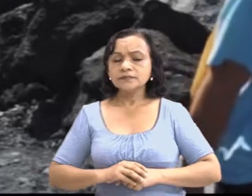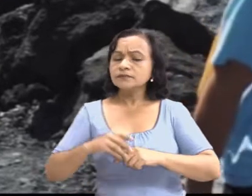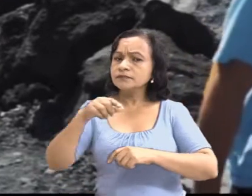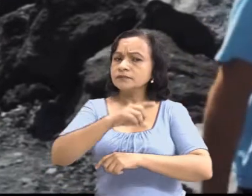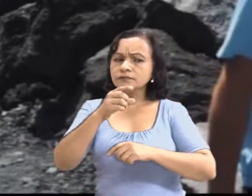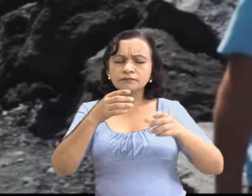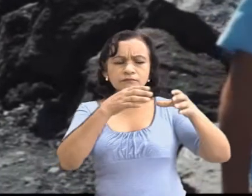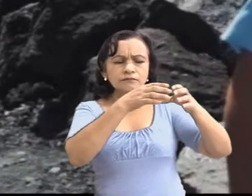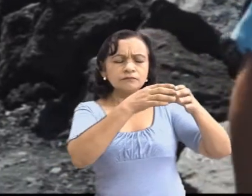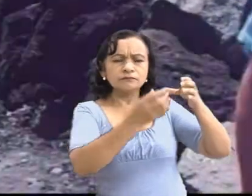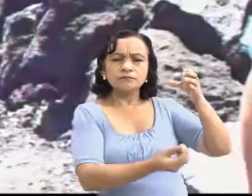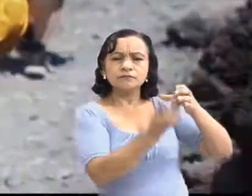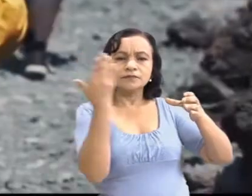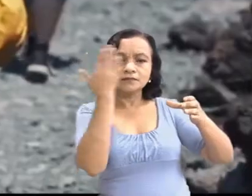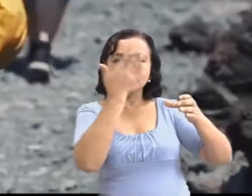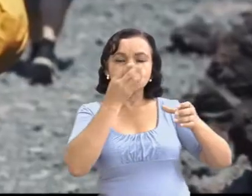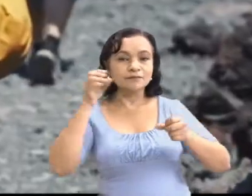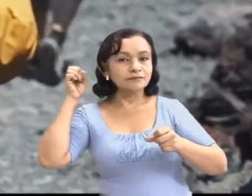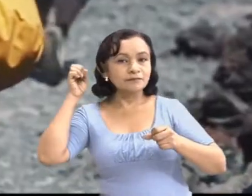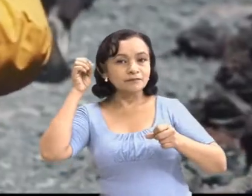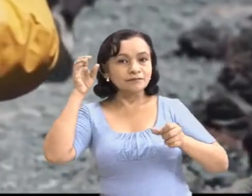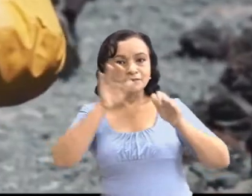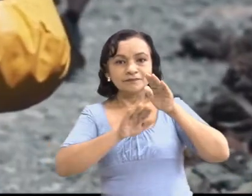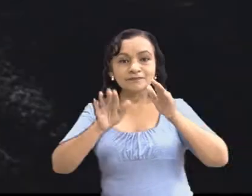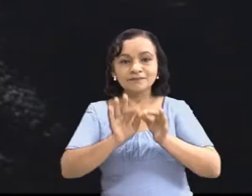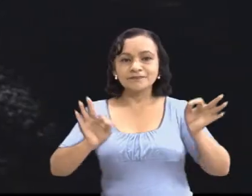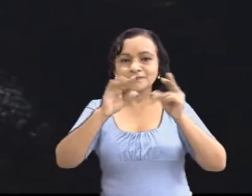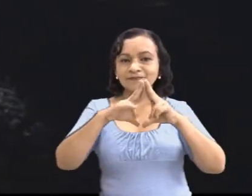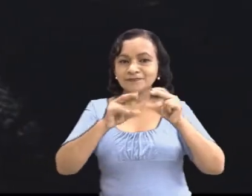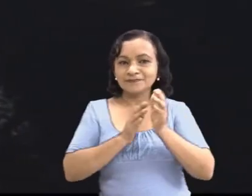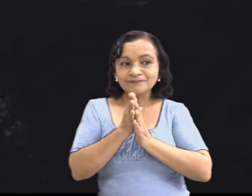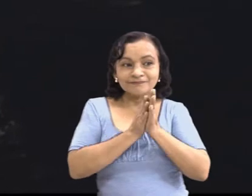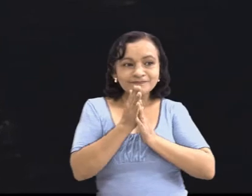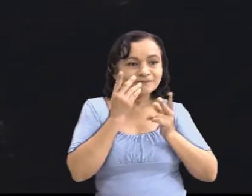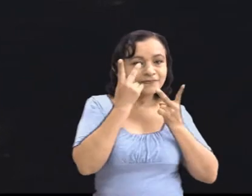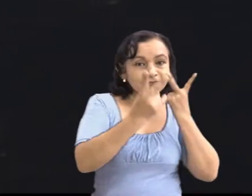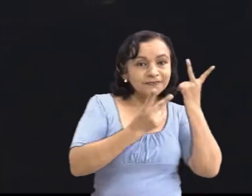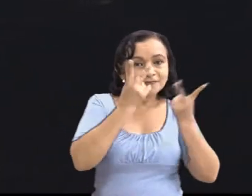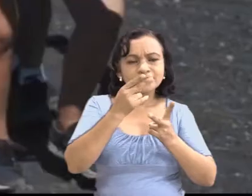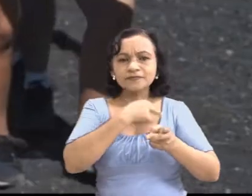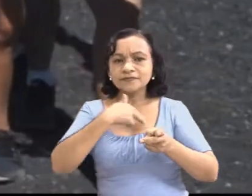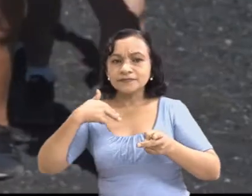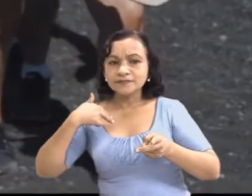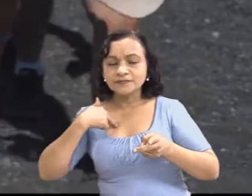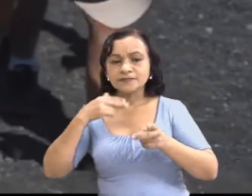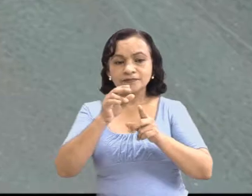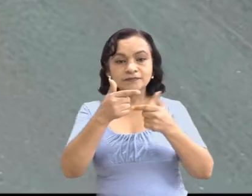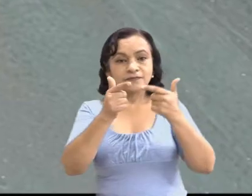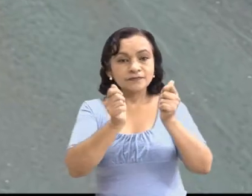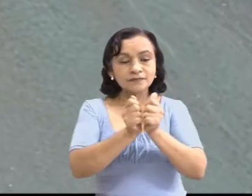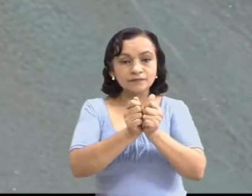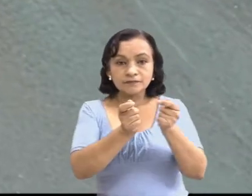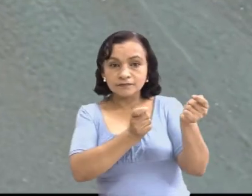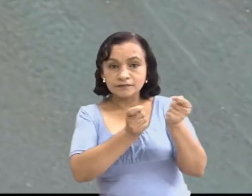Hoy, el Cerro Negro es uno de los atractivos turísticos más importantes del país, donde se ha venido acentuando una